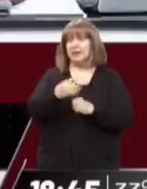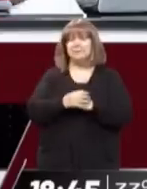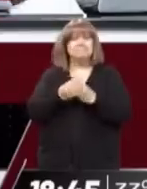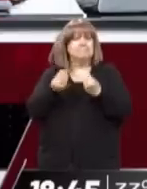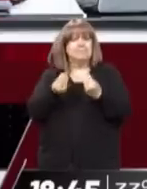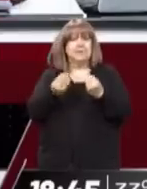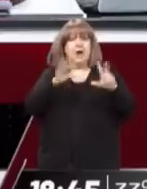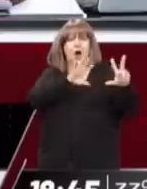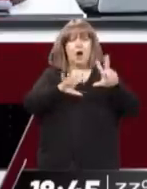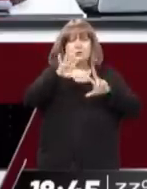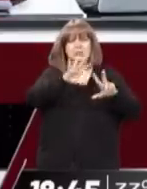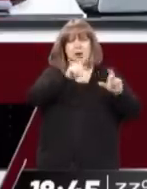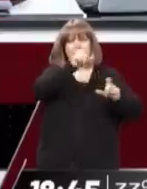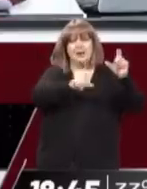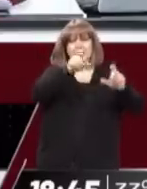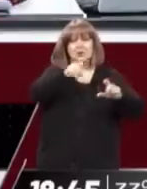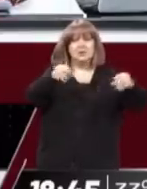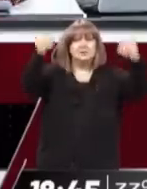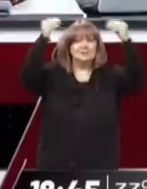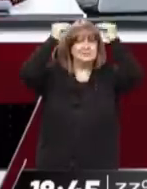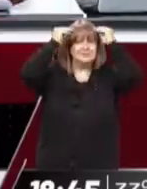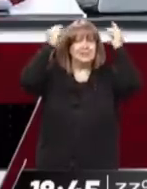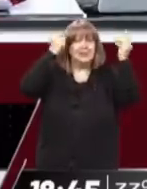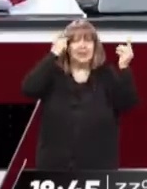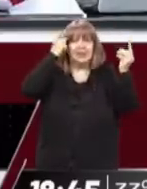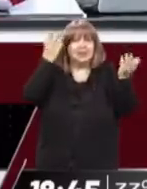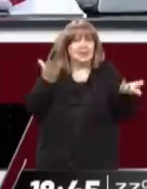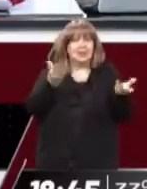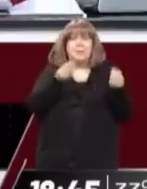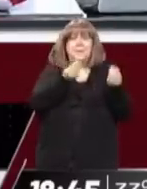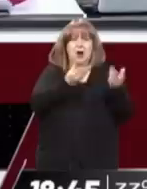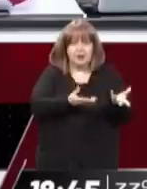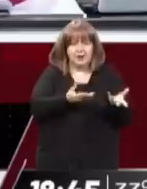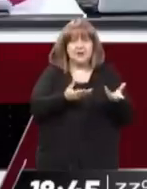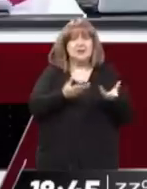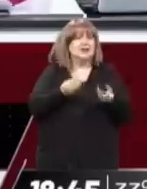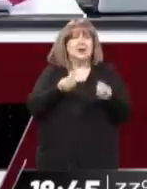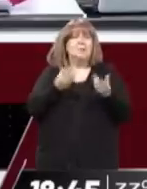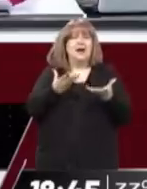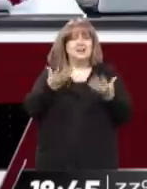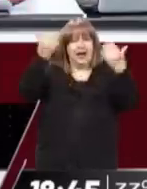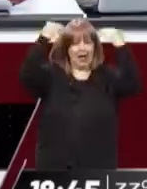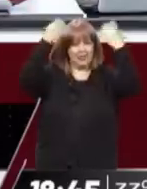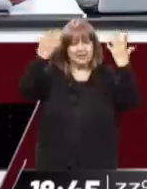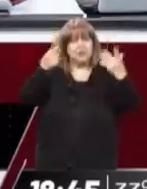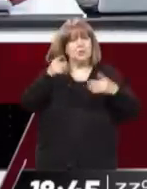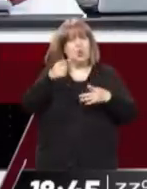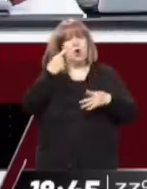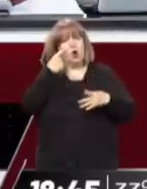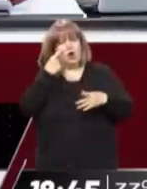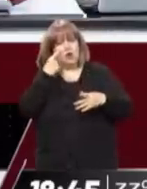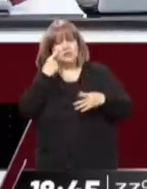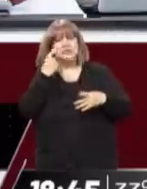pata psicológica, una pata muy importante. Y bueno, saber también cuál es tu opinión. Me imagino que has seguido el caso de cerca y has estado viendo quizás